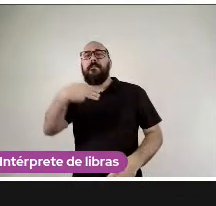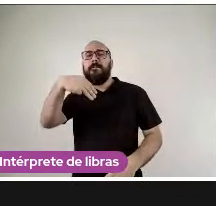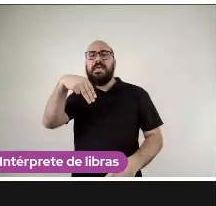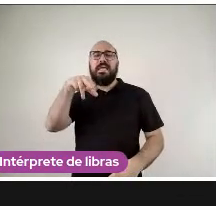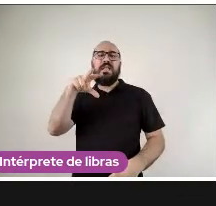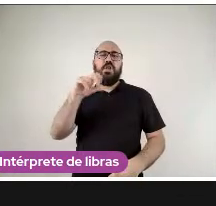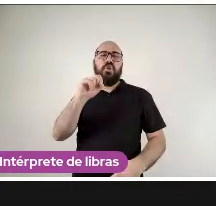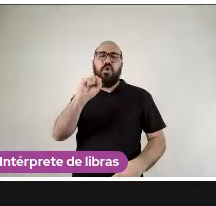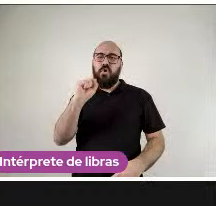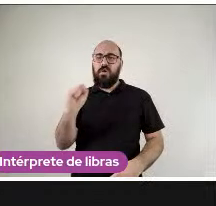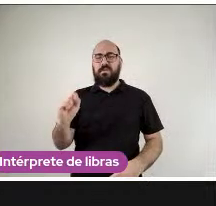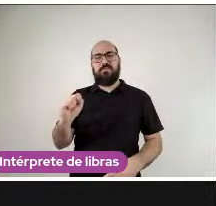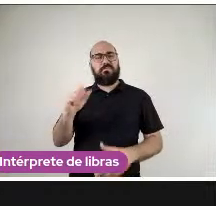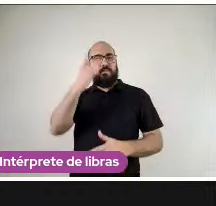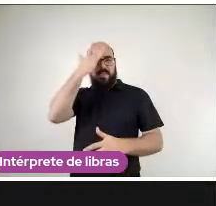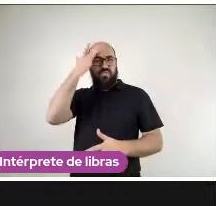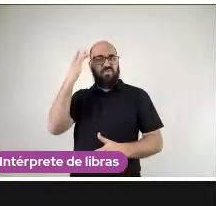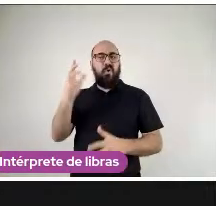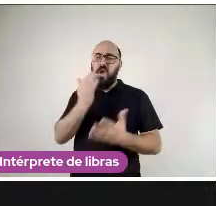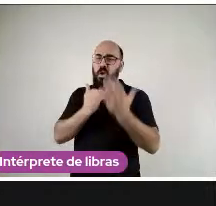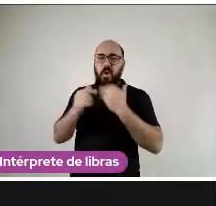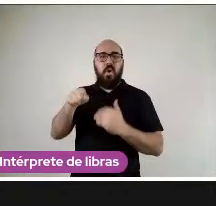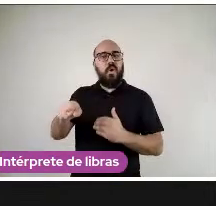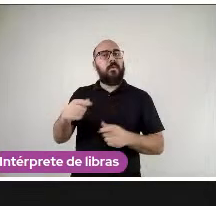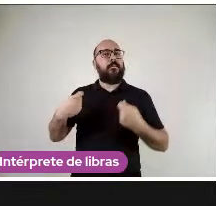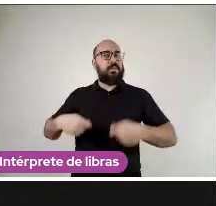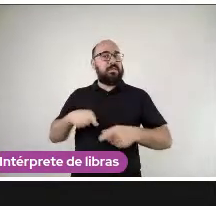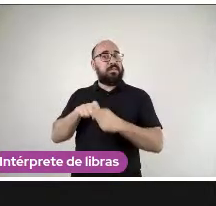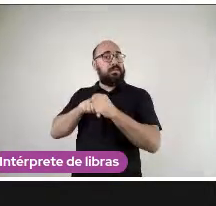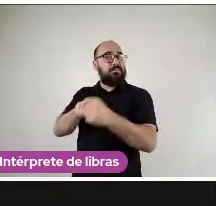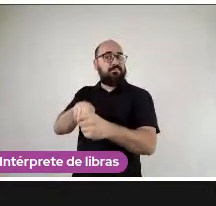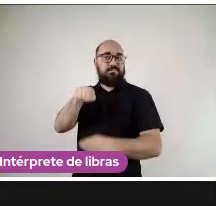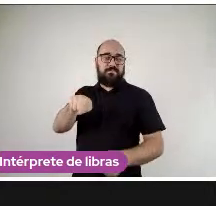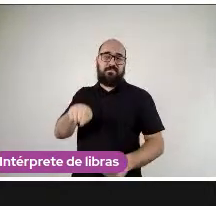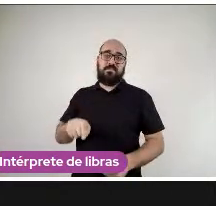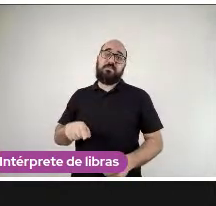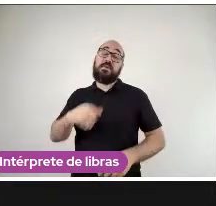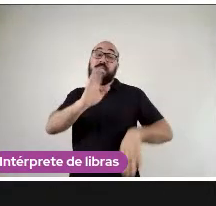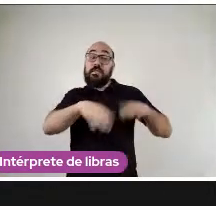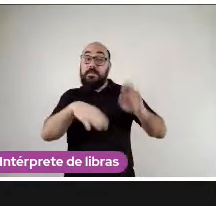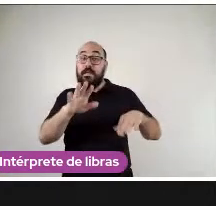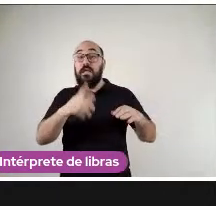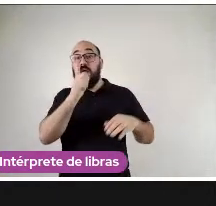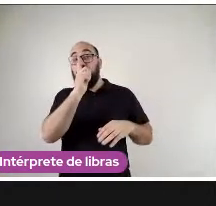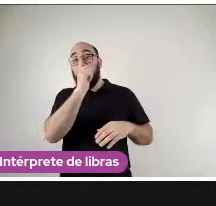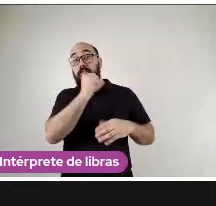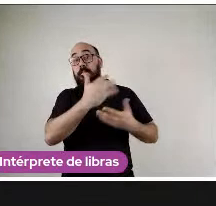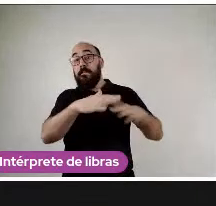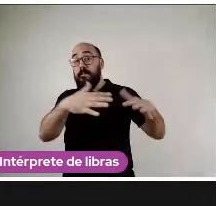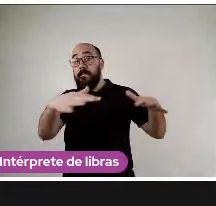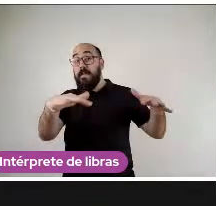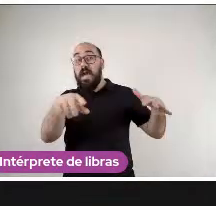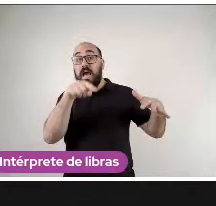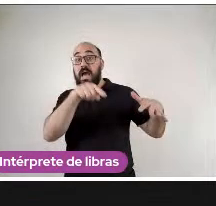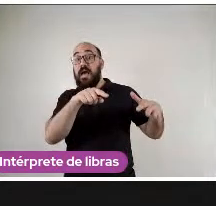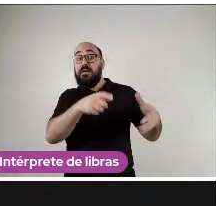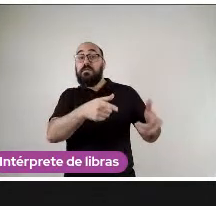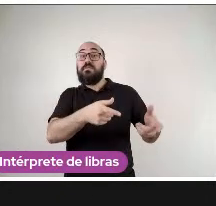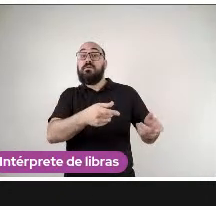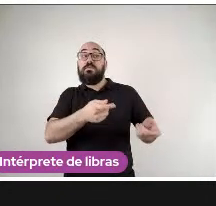267 millones de empleo. Es una fuente de ingresos por turismo muy importante, ya sea en avistamiento